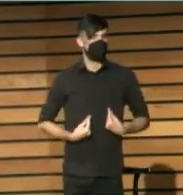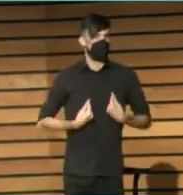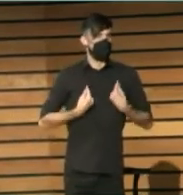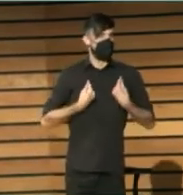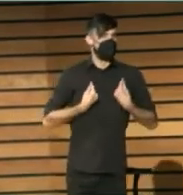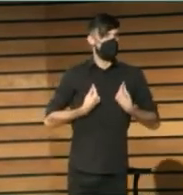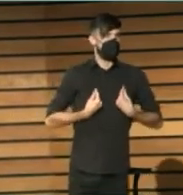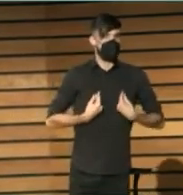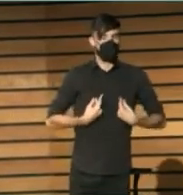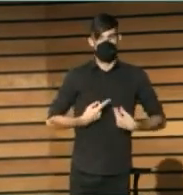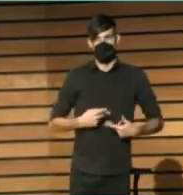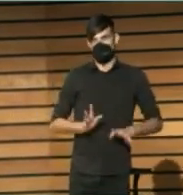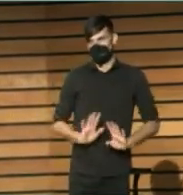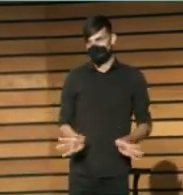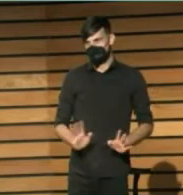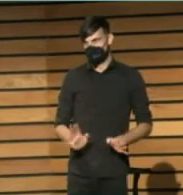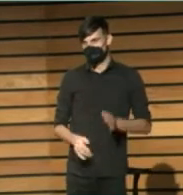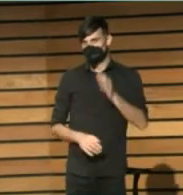no se asusten.